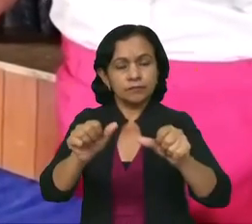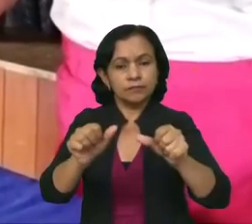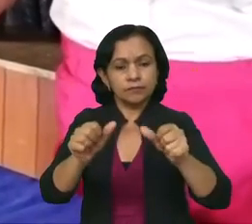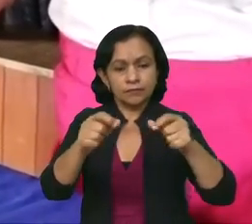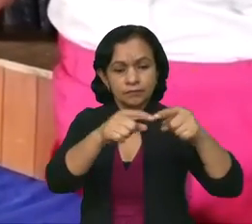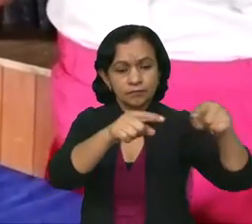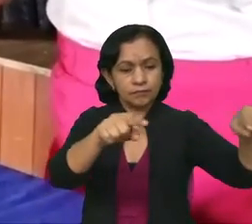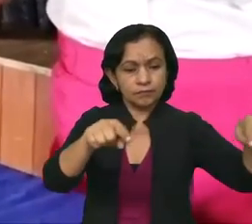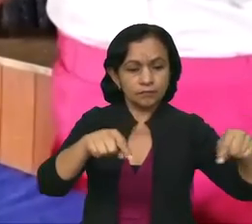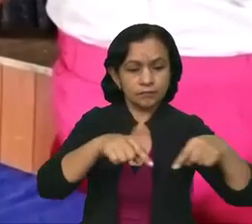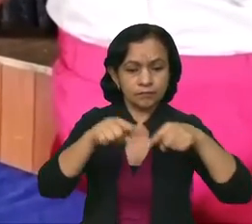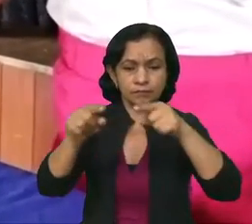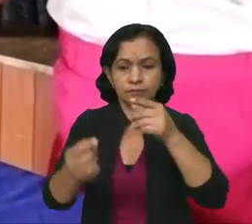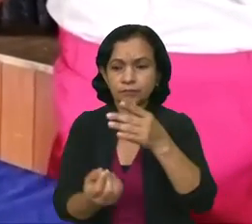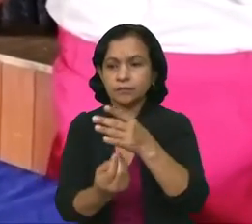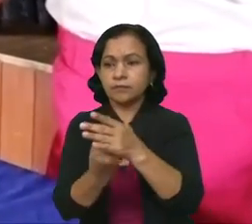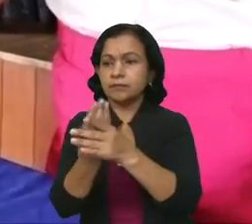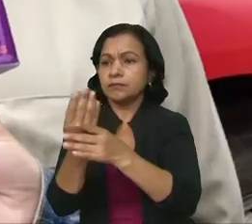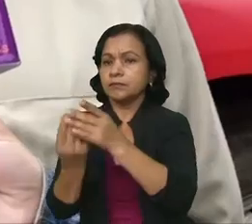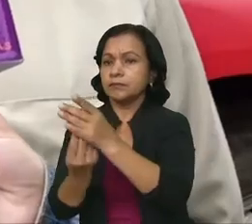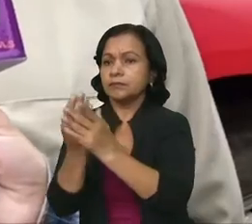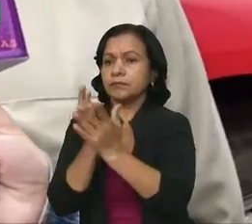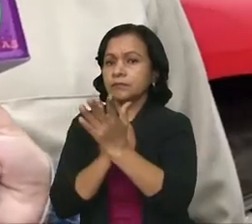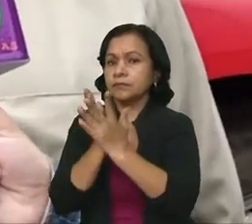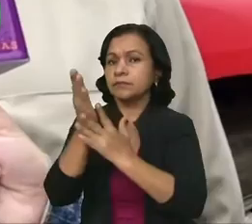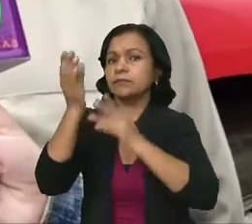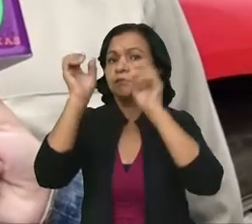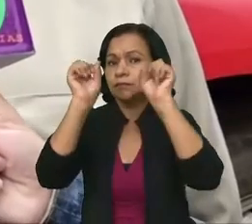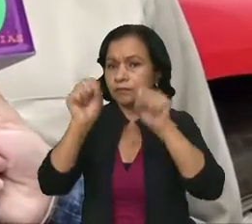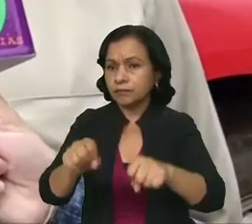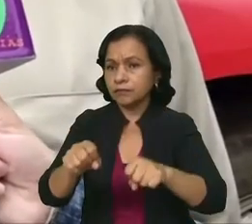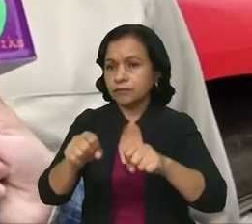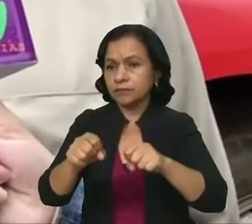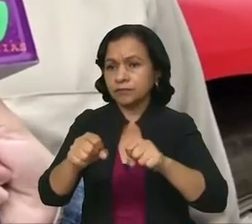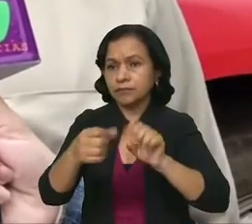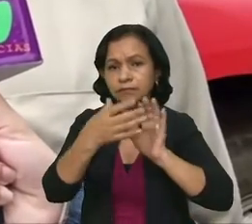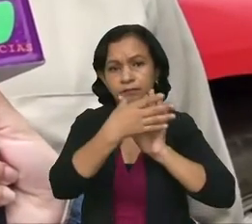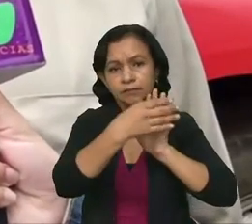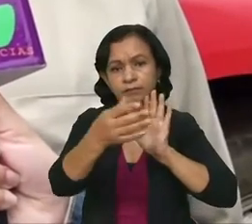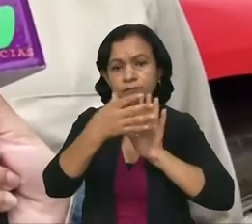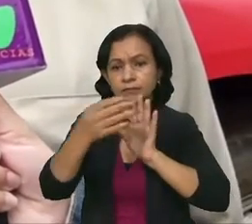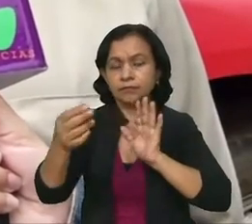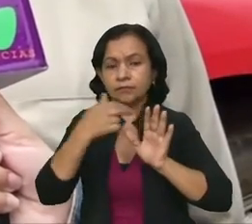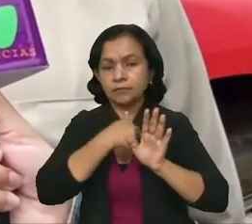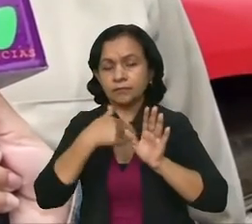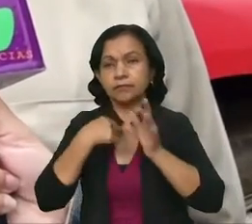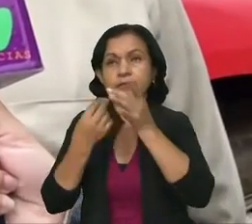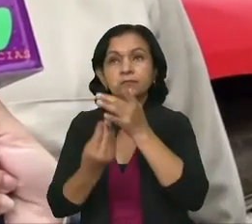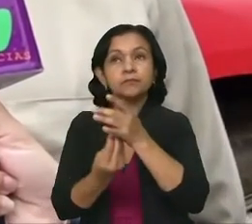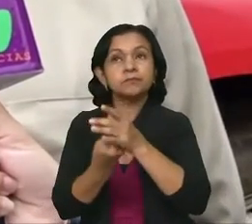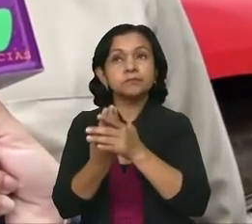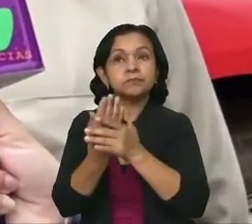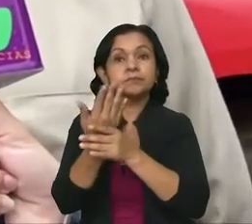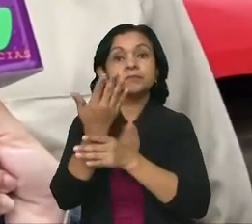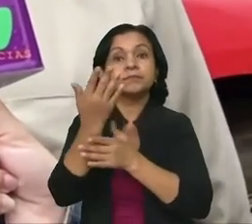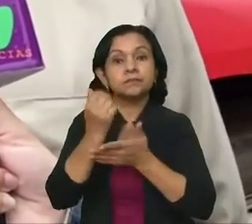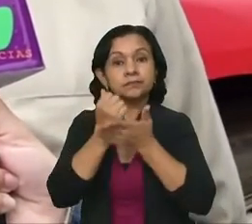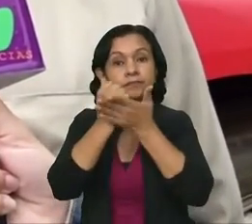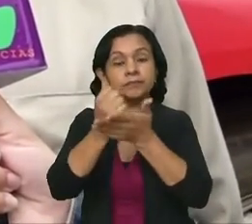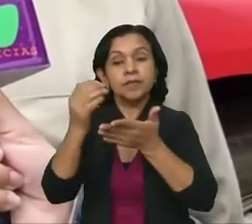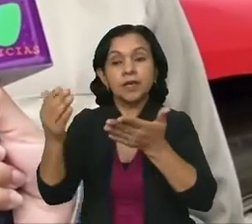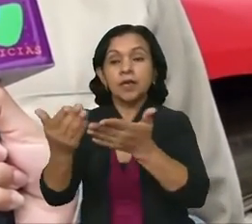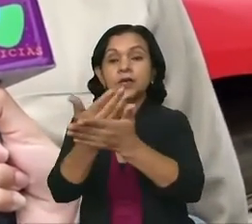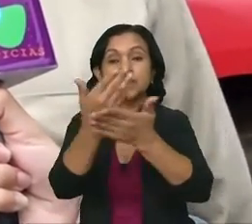parcelas de cultivo de plátano y puedan reproducir las plantas para beneficiar a